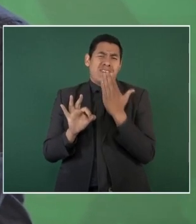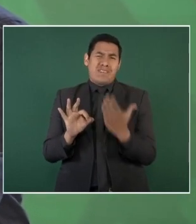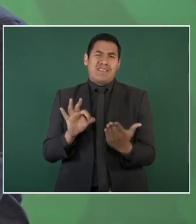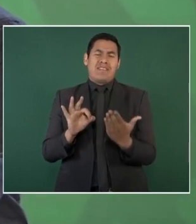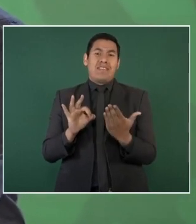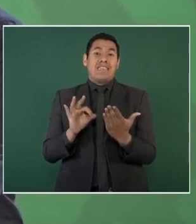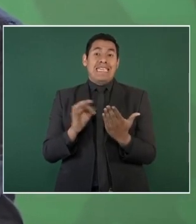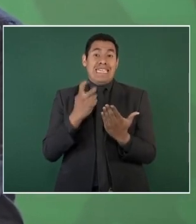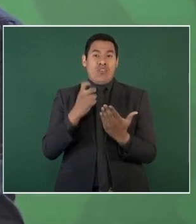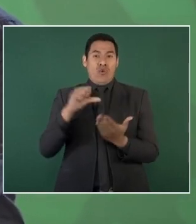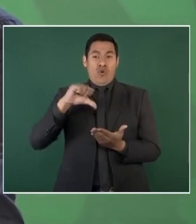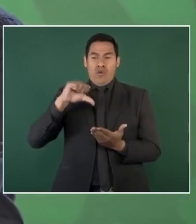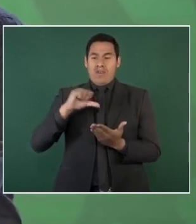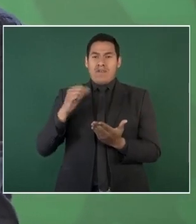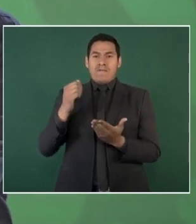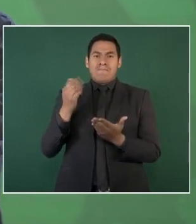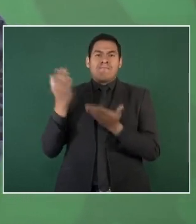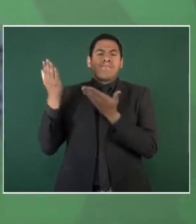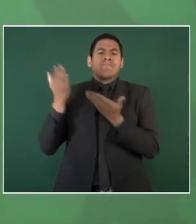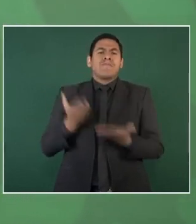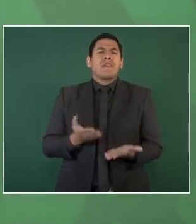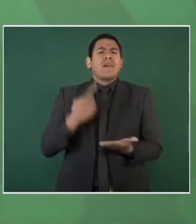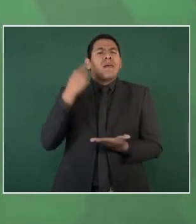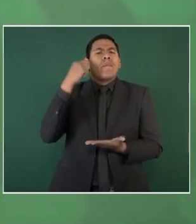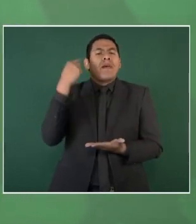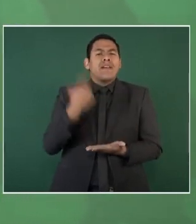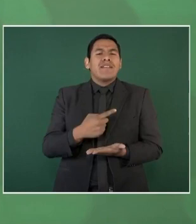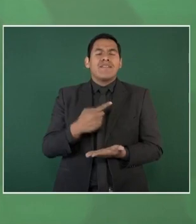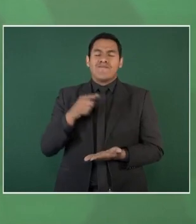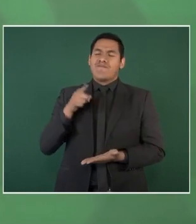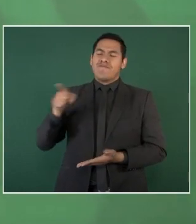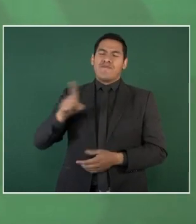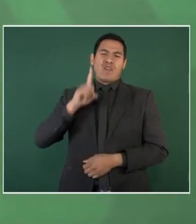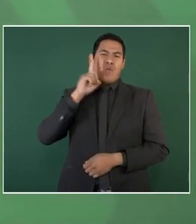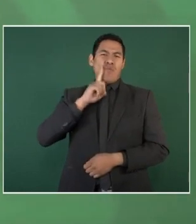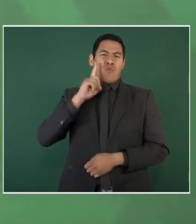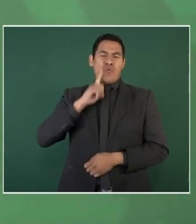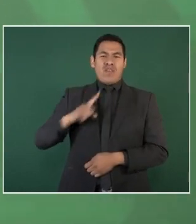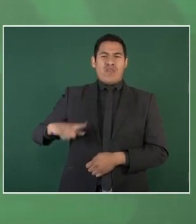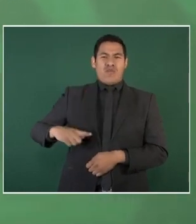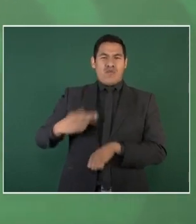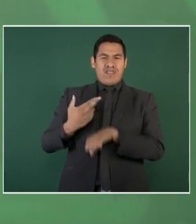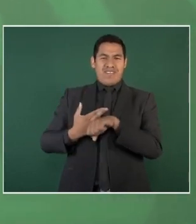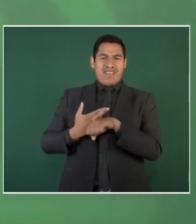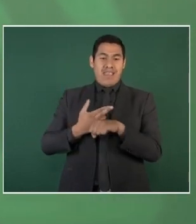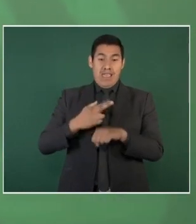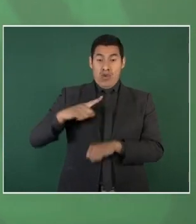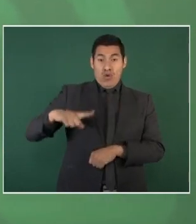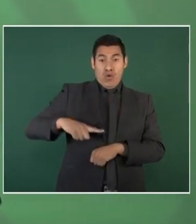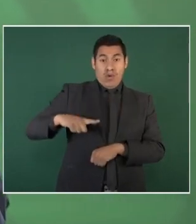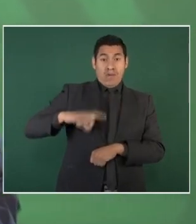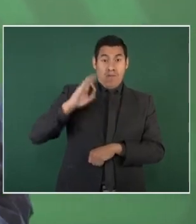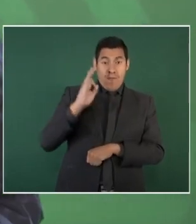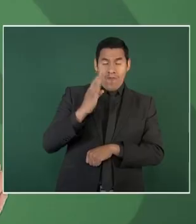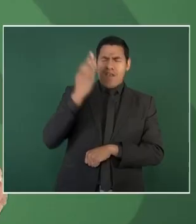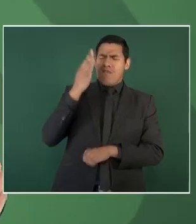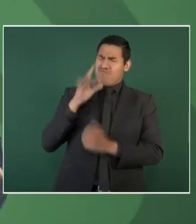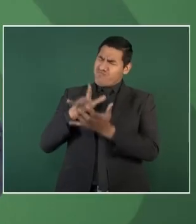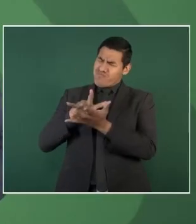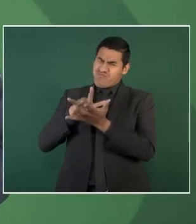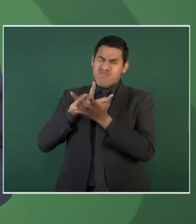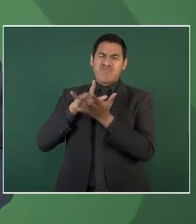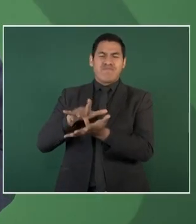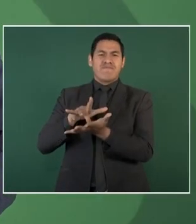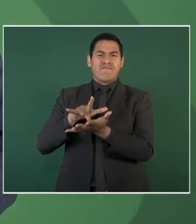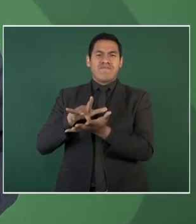también a refrendar el apoyo del gobierno federal al gobierno de